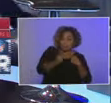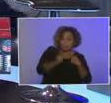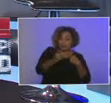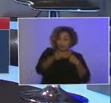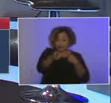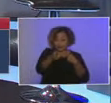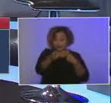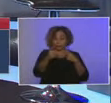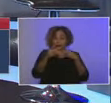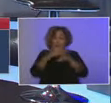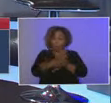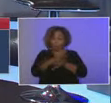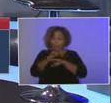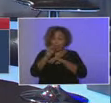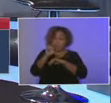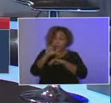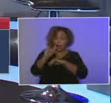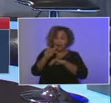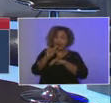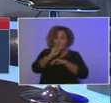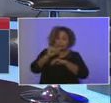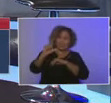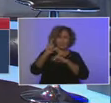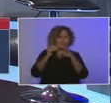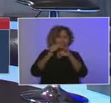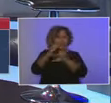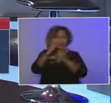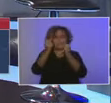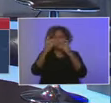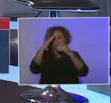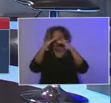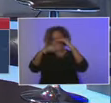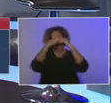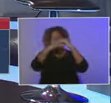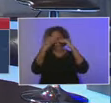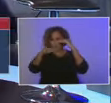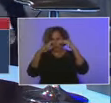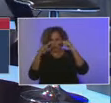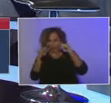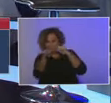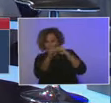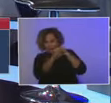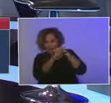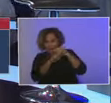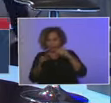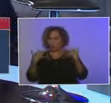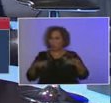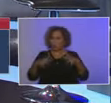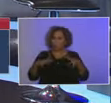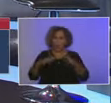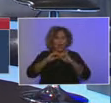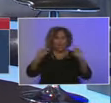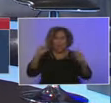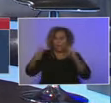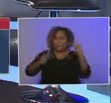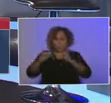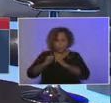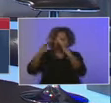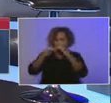básicamente después de María. Cientos y cientos de toldos azules a través de todo Puerto Rico. Y ni una sola vivienda se ha